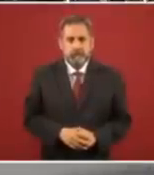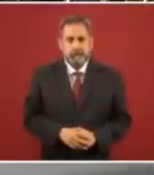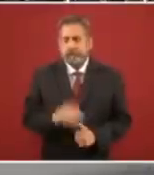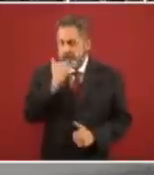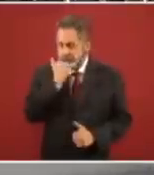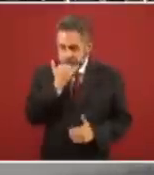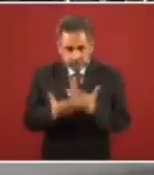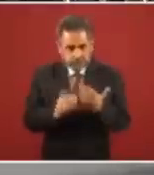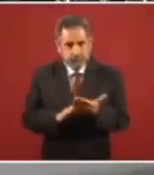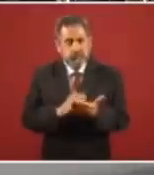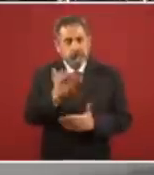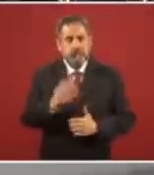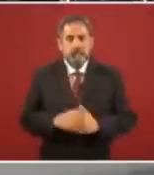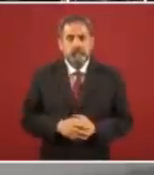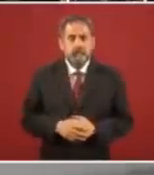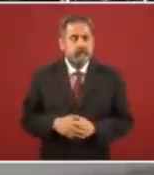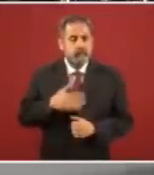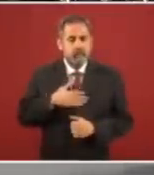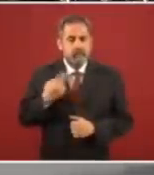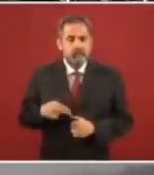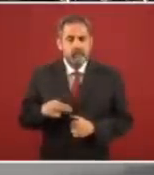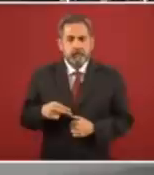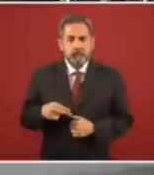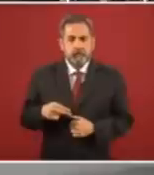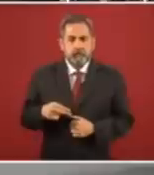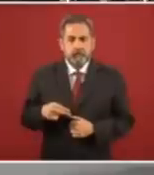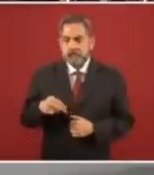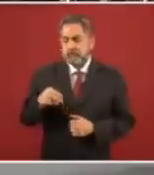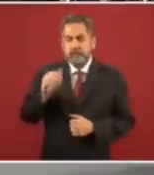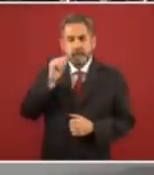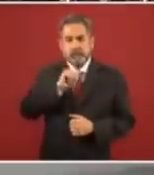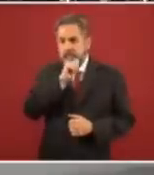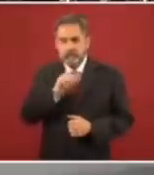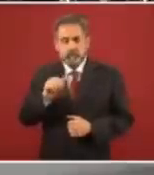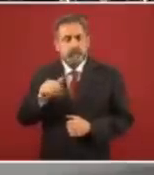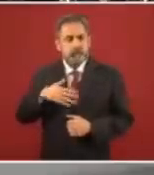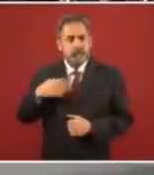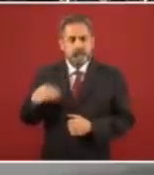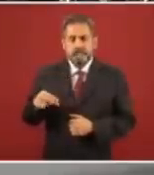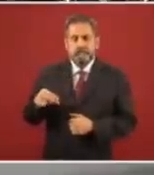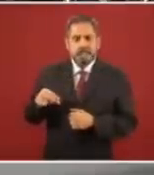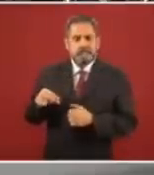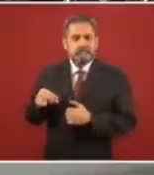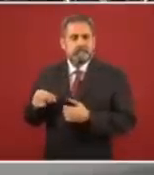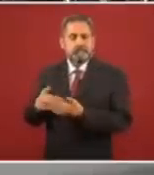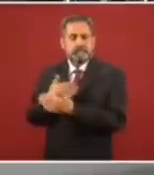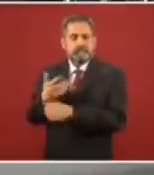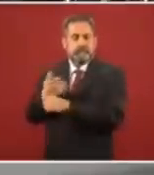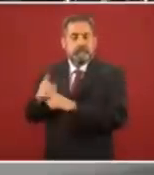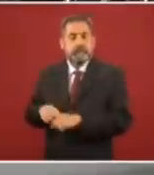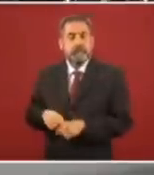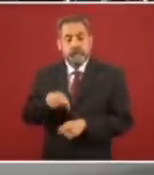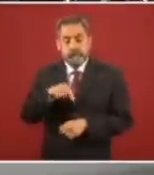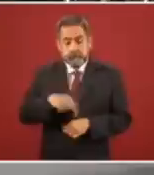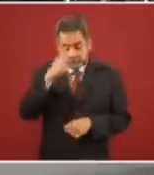Disculpe, pero soy columnista de Tucson, Arizona. Tim Steller me llamo. Tucson queda